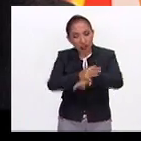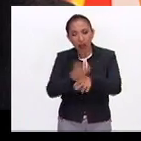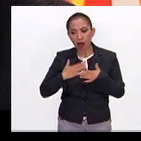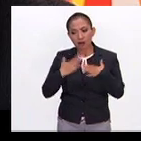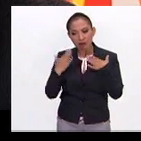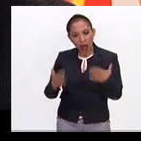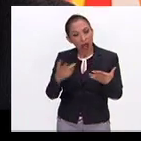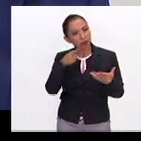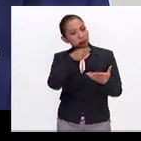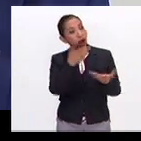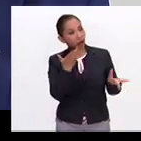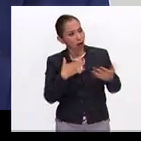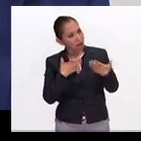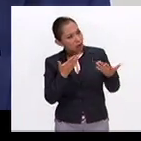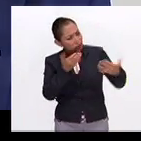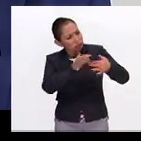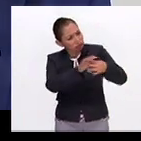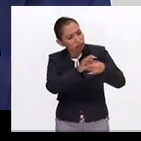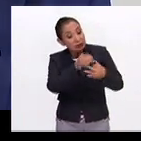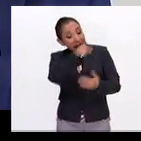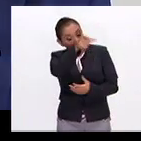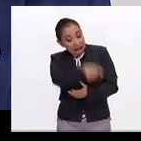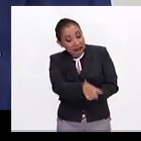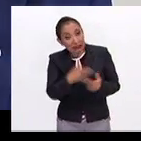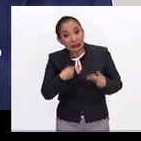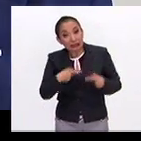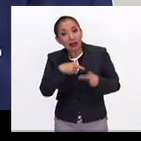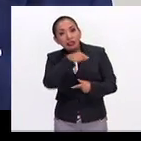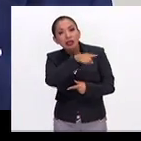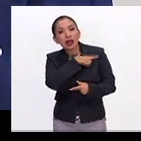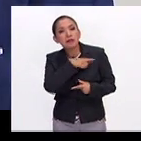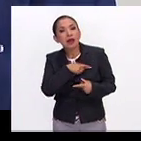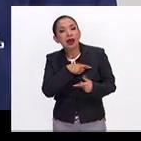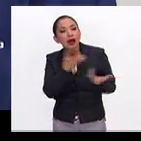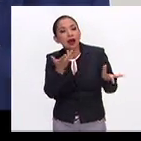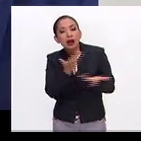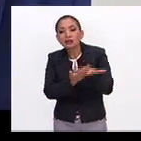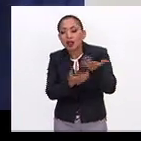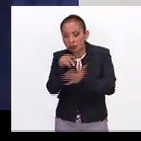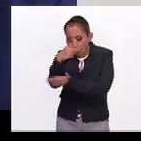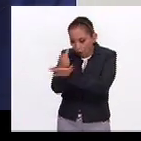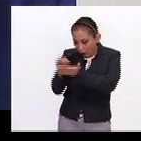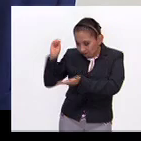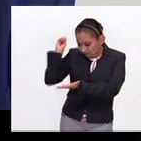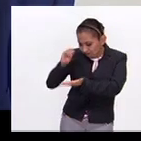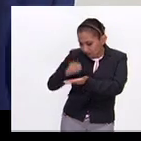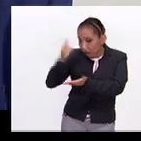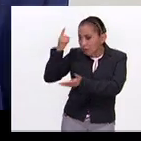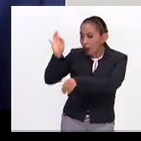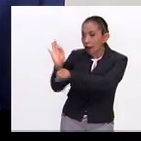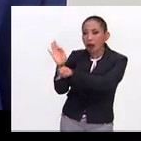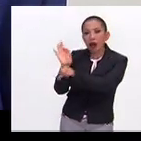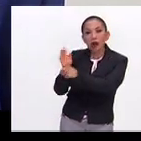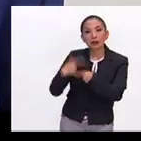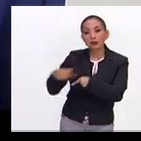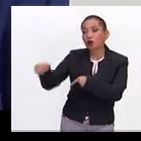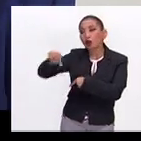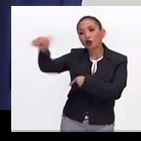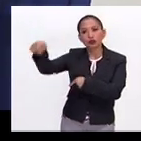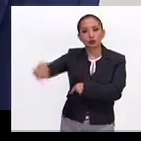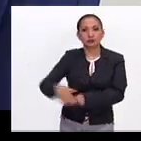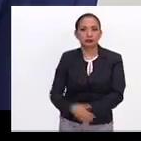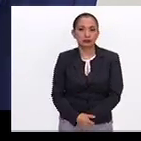que generar políticas en favor de las personas. ¿Cree que los artistas y